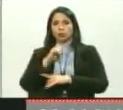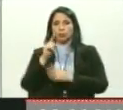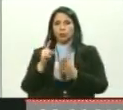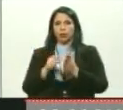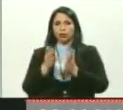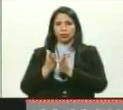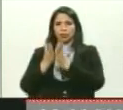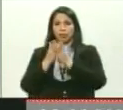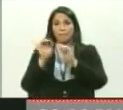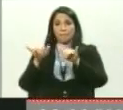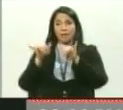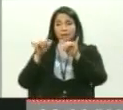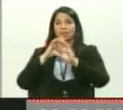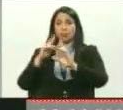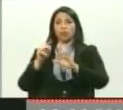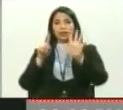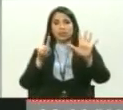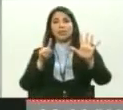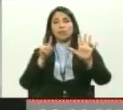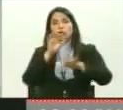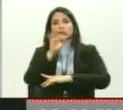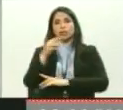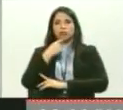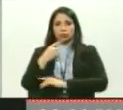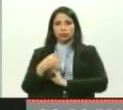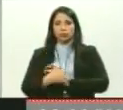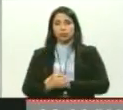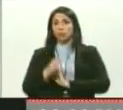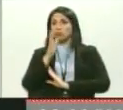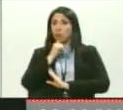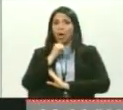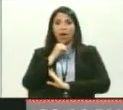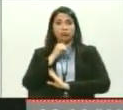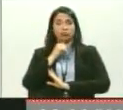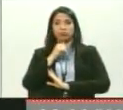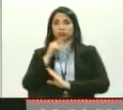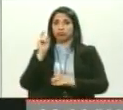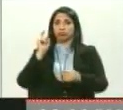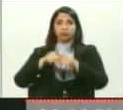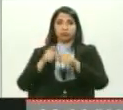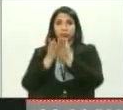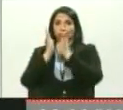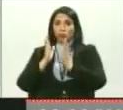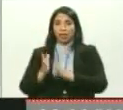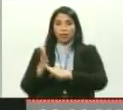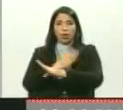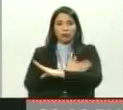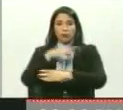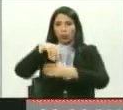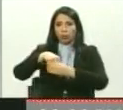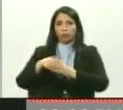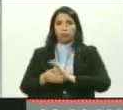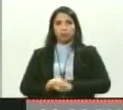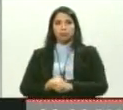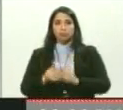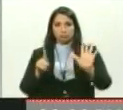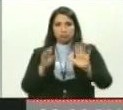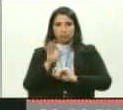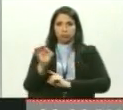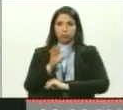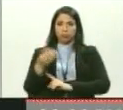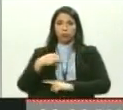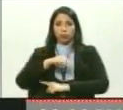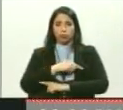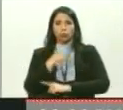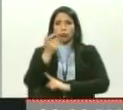la misma respuesta dice el 6%, no estaban estudiando antes de la cuarentena. El 6% que estamos